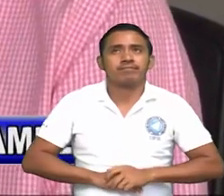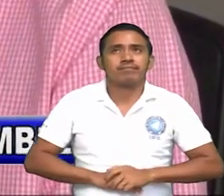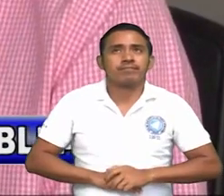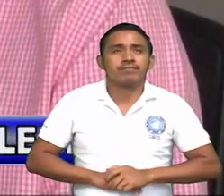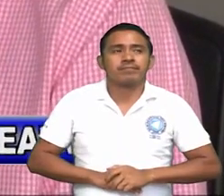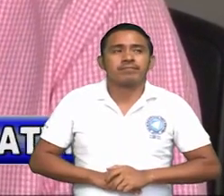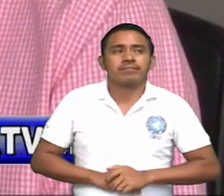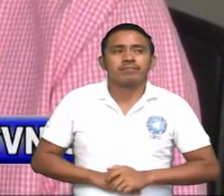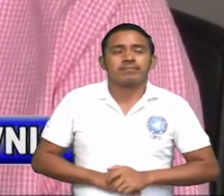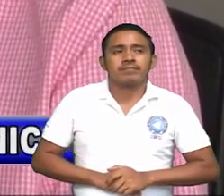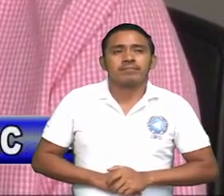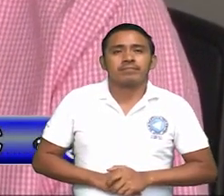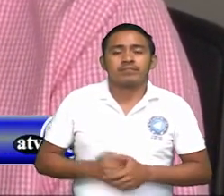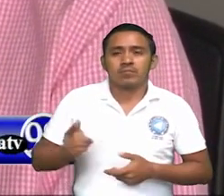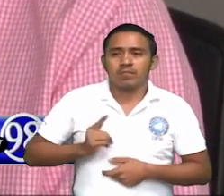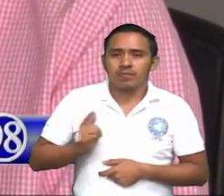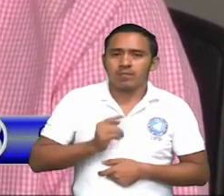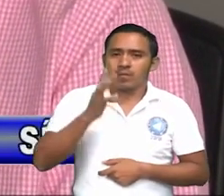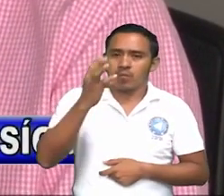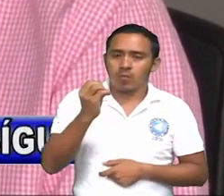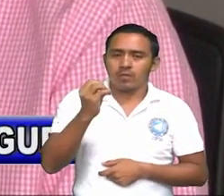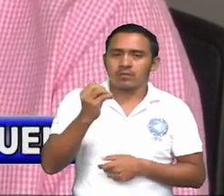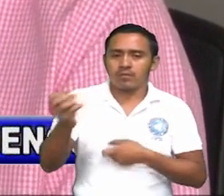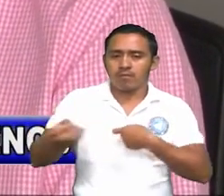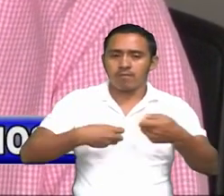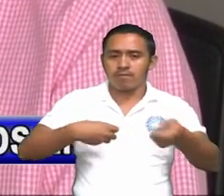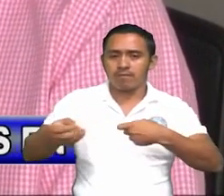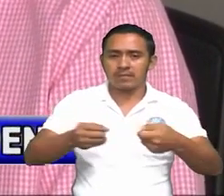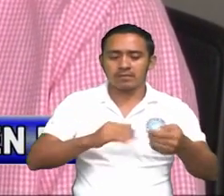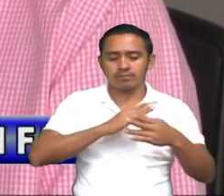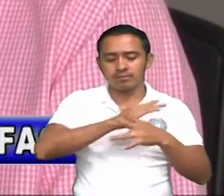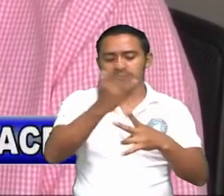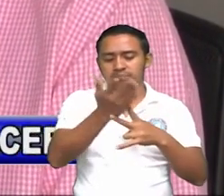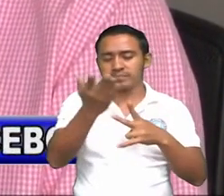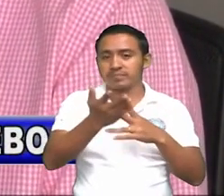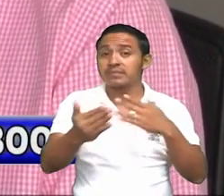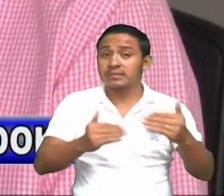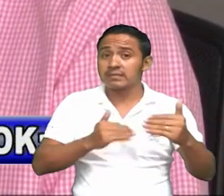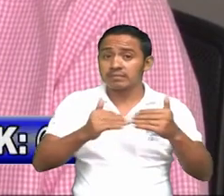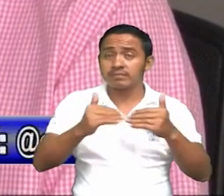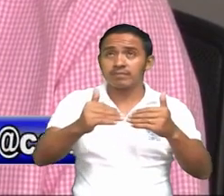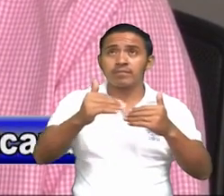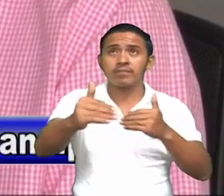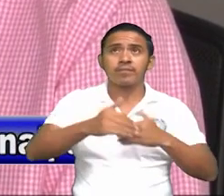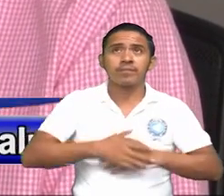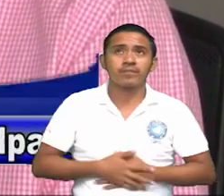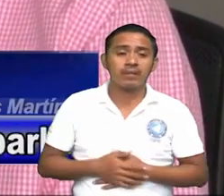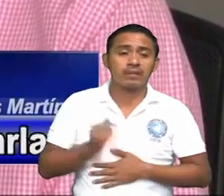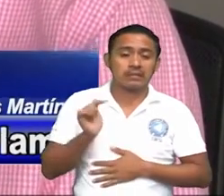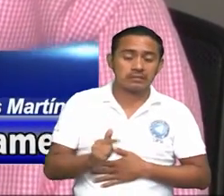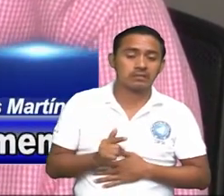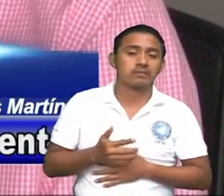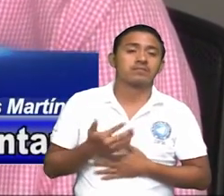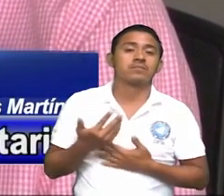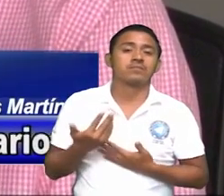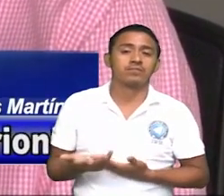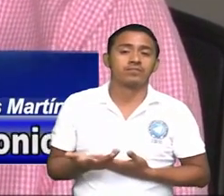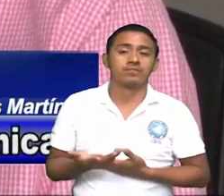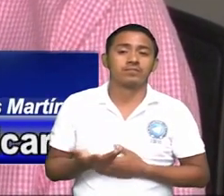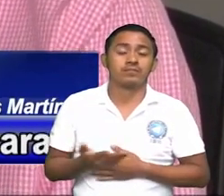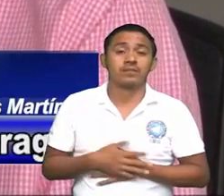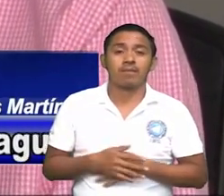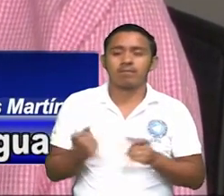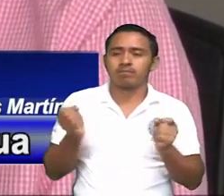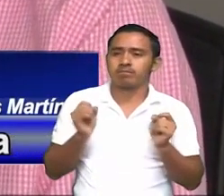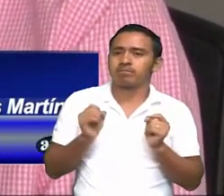Tuvimos 4 juegos de venta total de manera consecutiva y eso indiscutiblemente nos